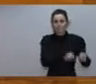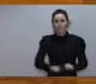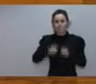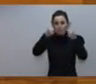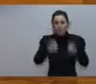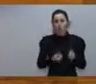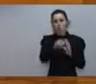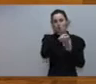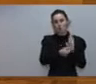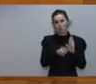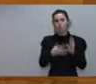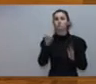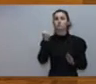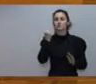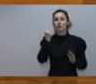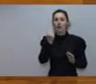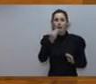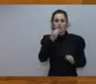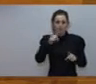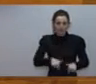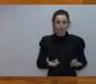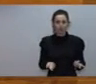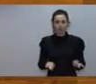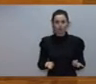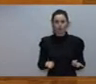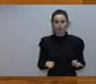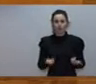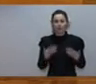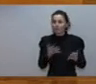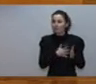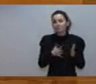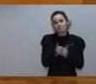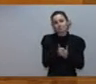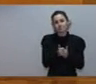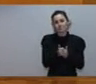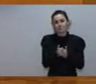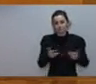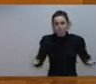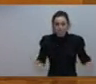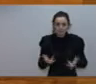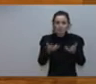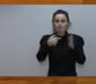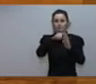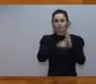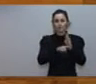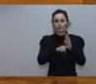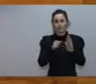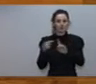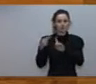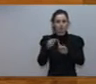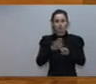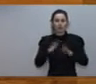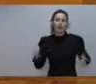firmemente los principios de soberanía alimentaria. Por ello, consideramos prioritario impulsar medidas dirigidas al fomento